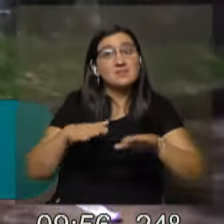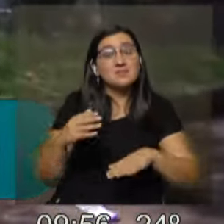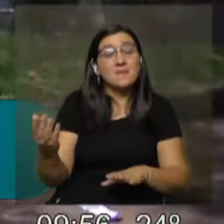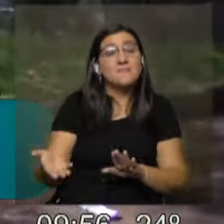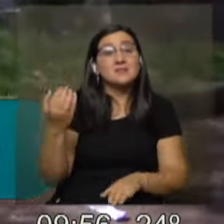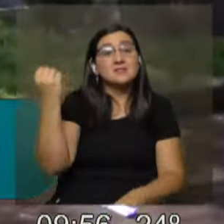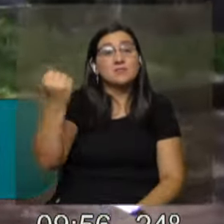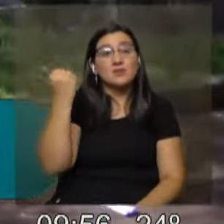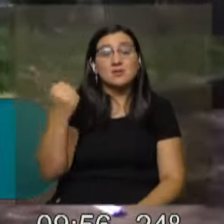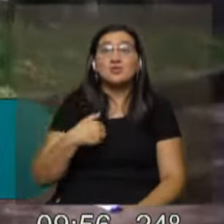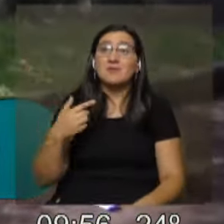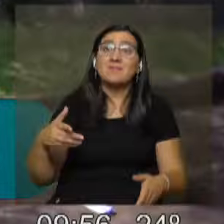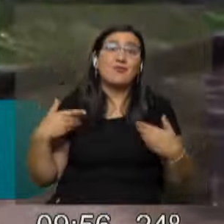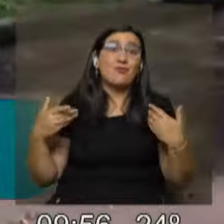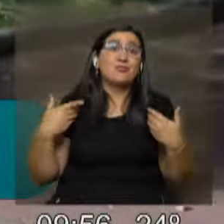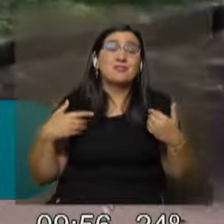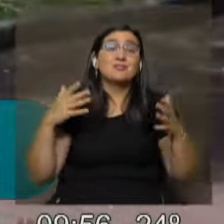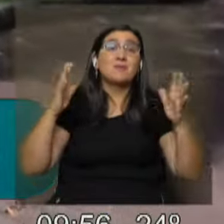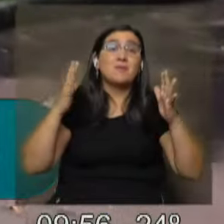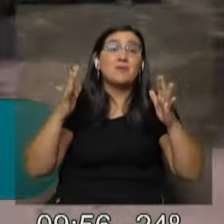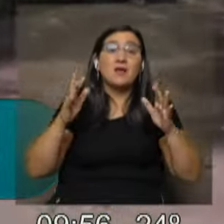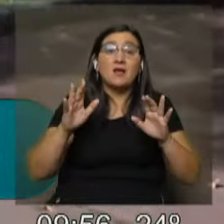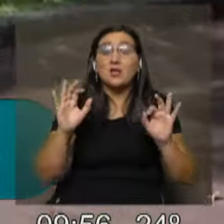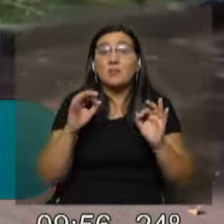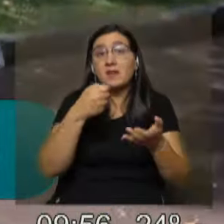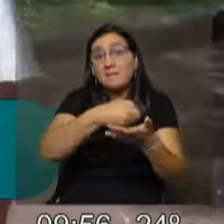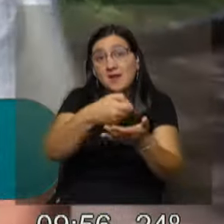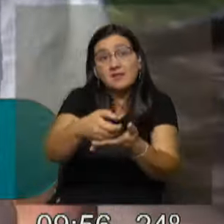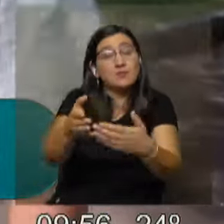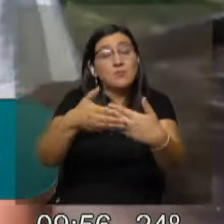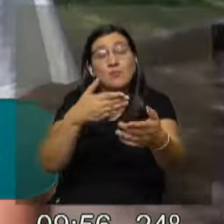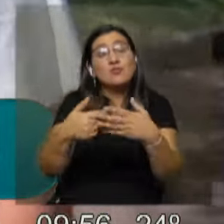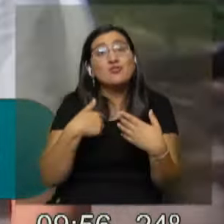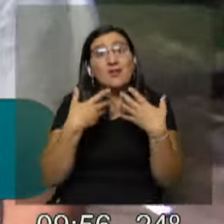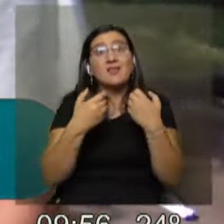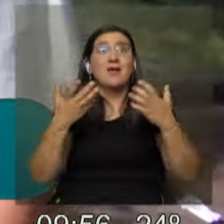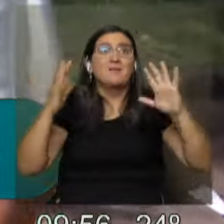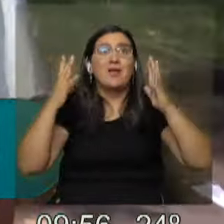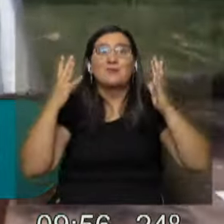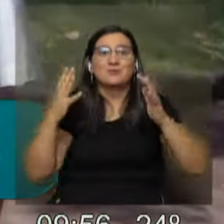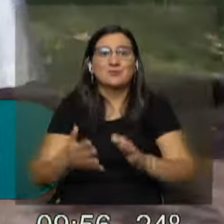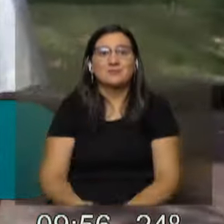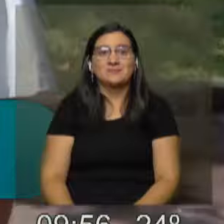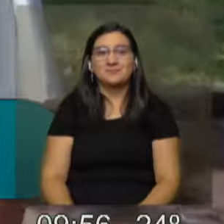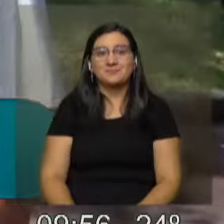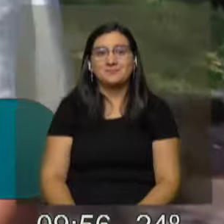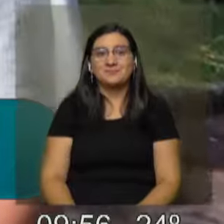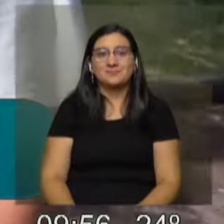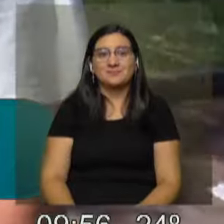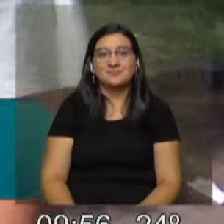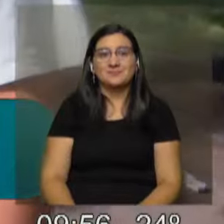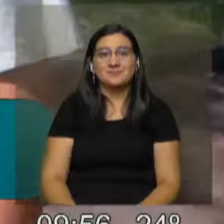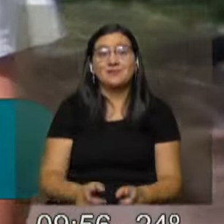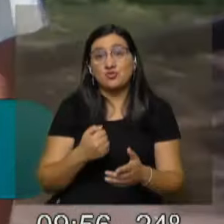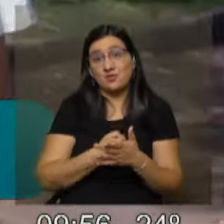momento me quedaba más contento si me aplaudían a que no me dieran ninguna moneda, ¿viste? Uno quería que el aplauso surja y bueno, está.